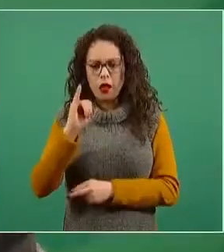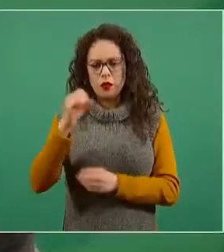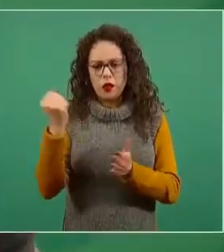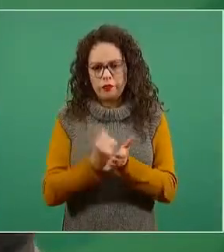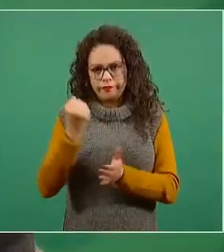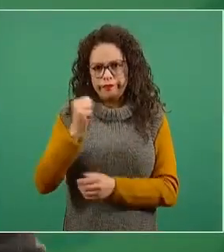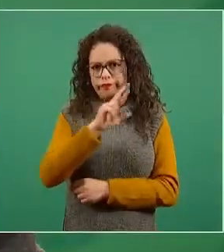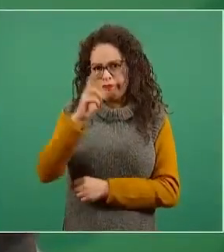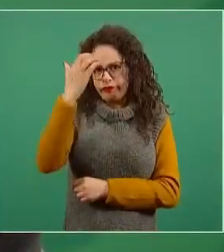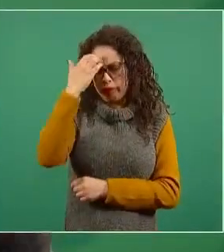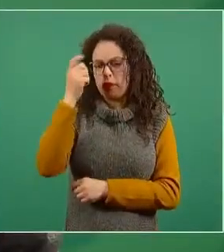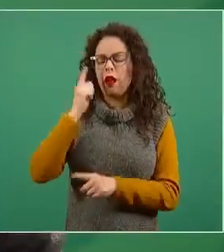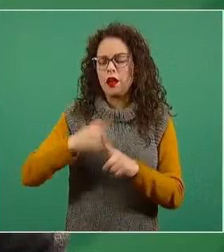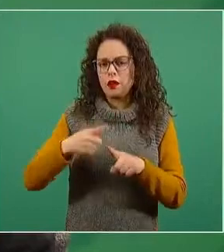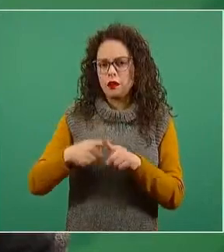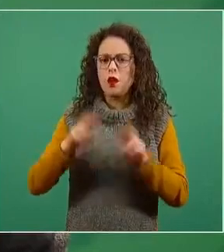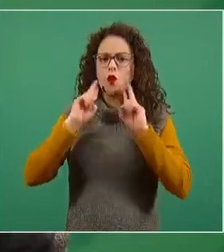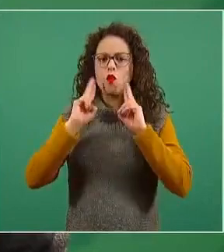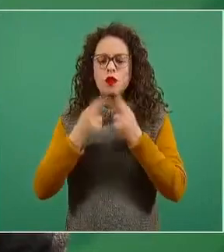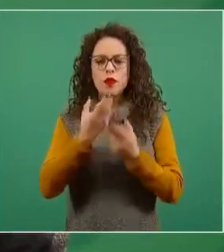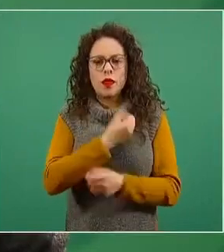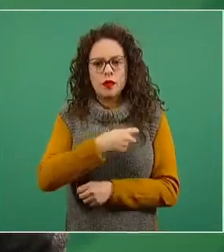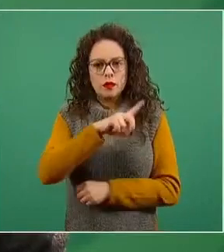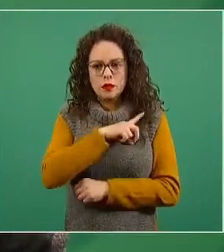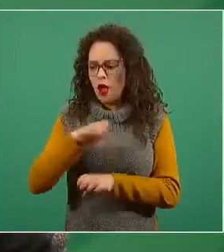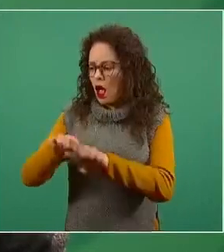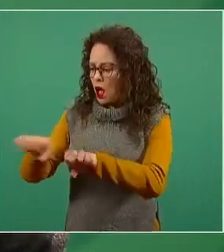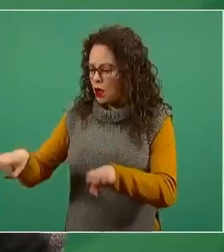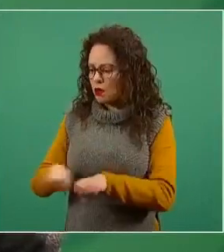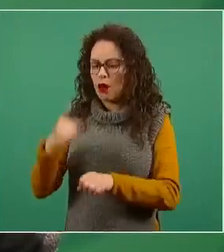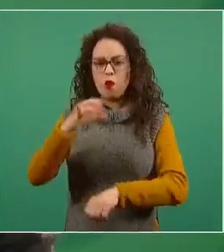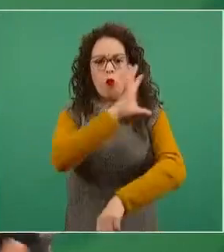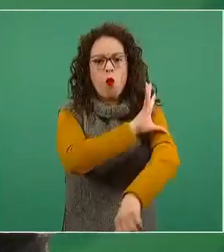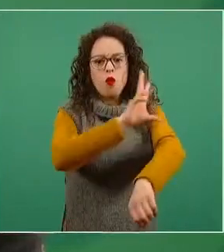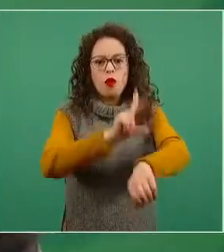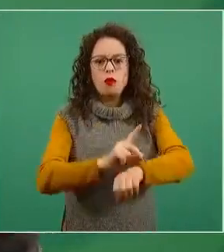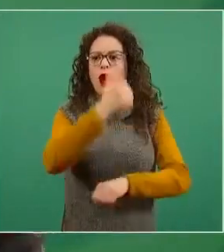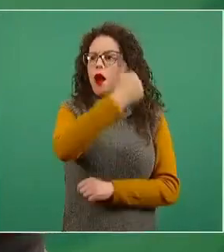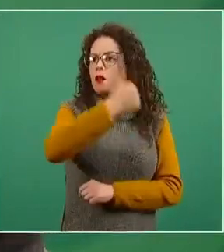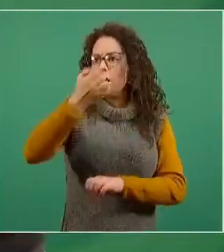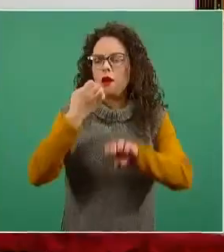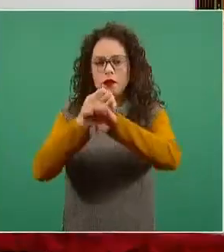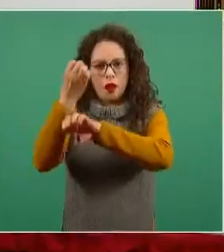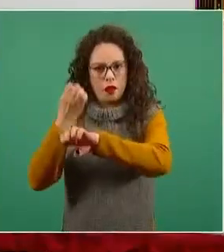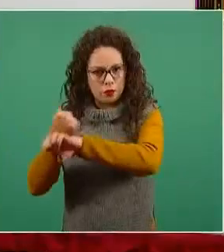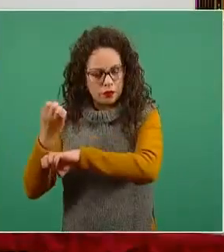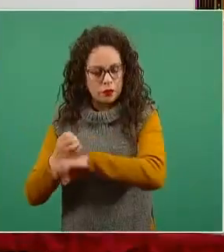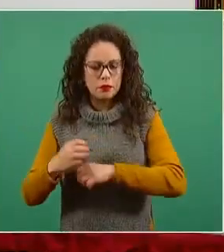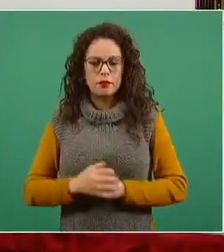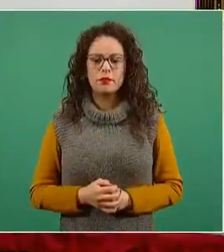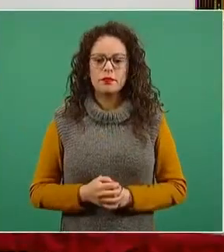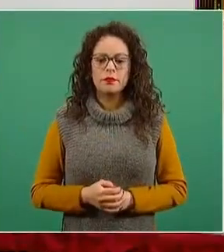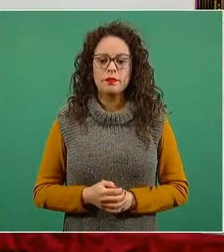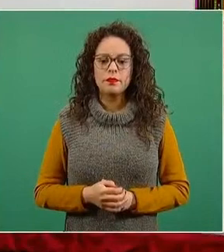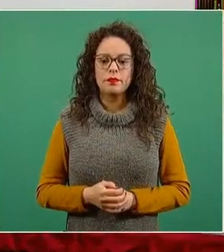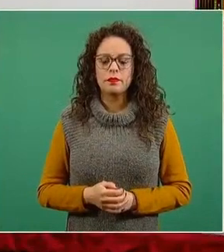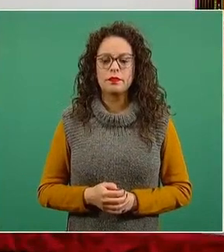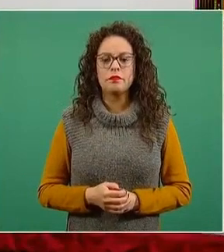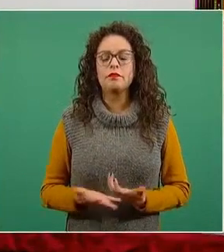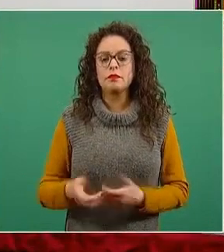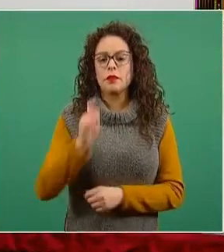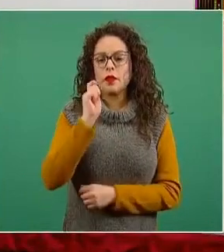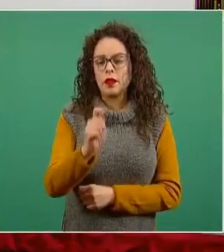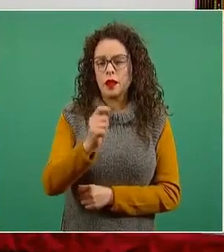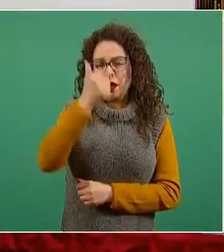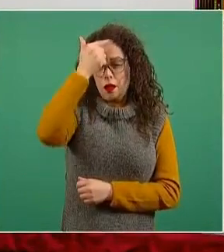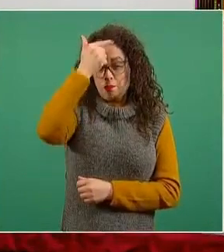unidades de salud como las brigadas como los coordinadoras y coordinadores estatales. A lo largo de la noche y posiblemente un poco